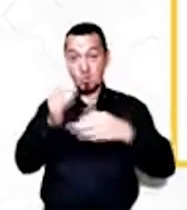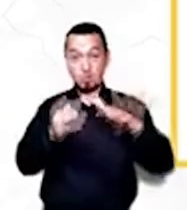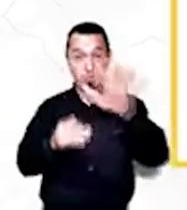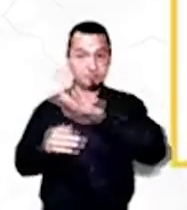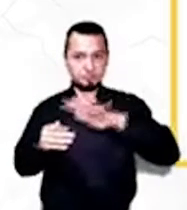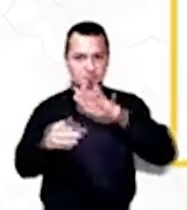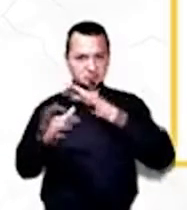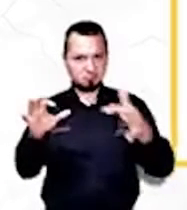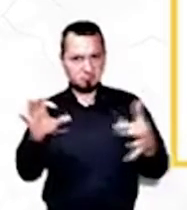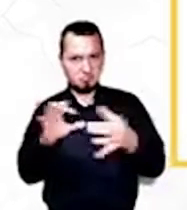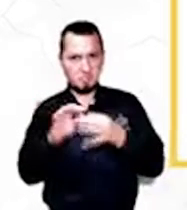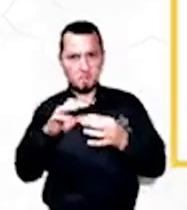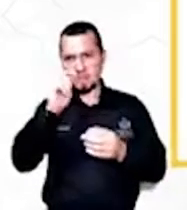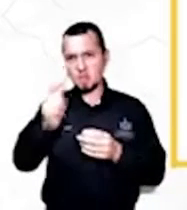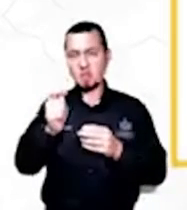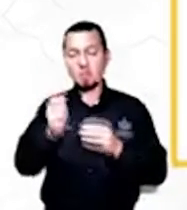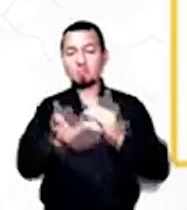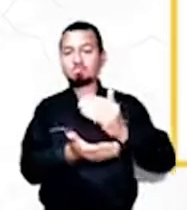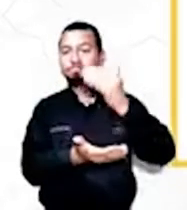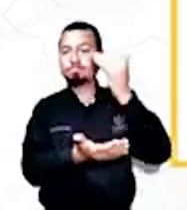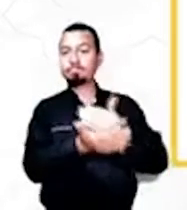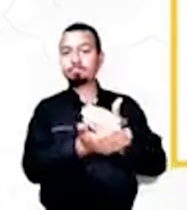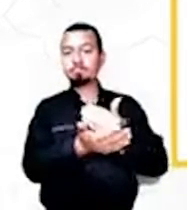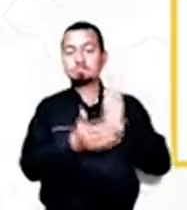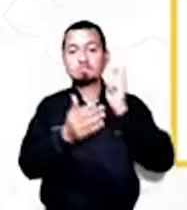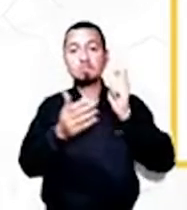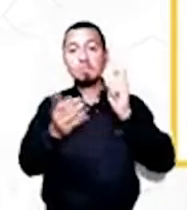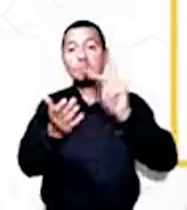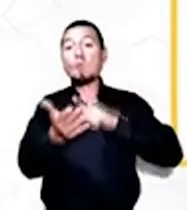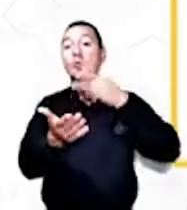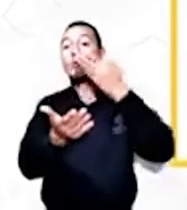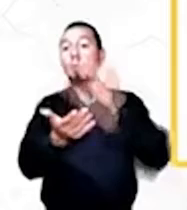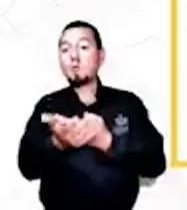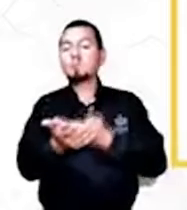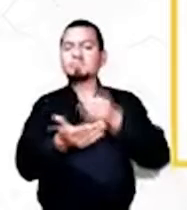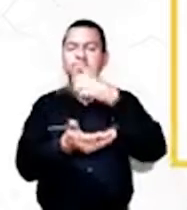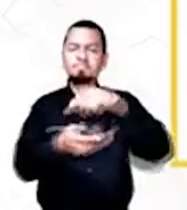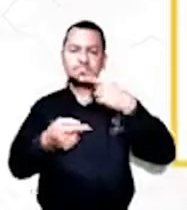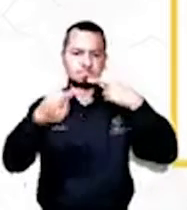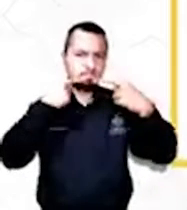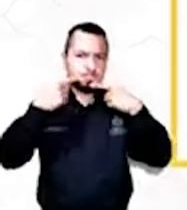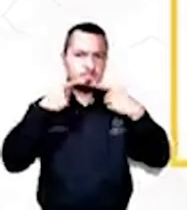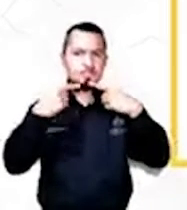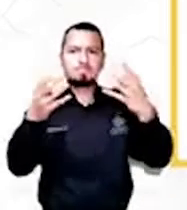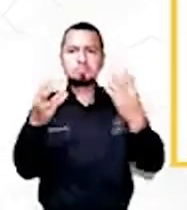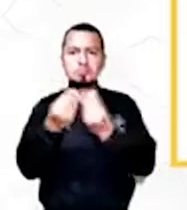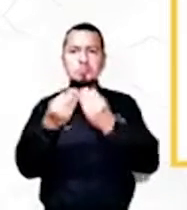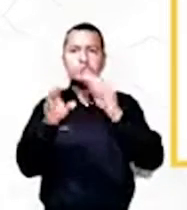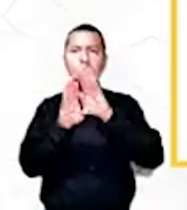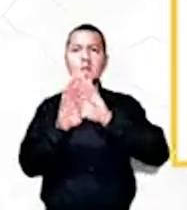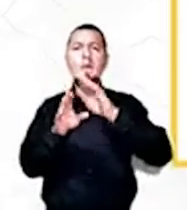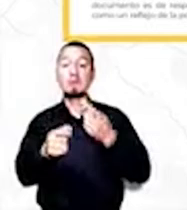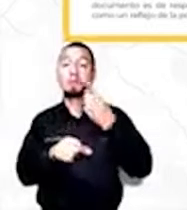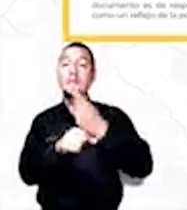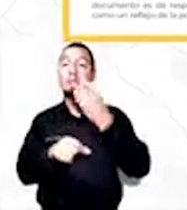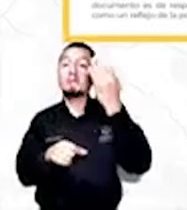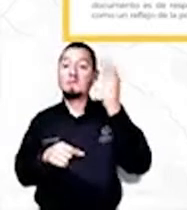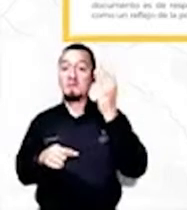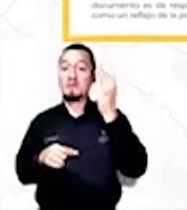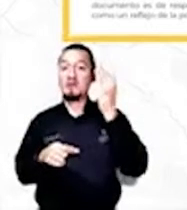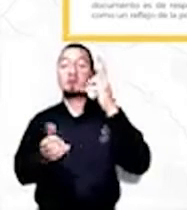51 millones de pesos el contrato de inicio para este proyecto fue firmado en diciembre de 2020 y concluyen 2025